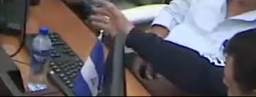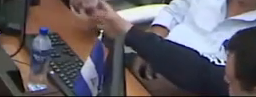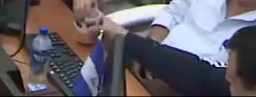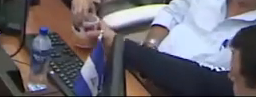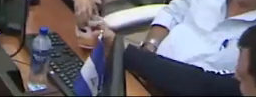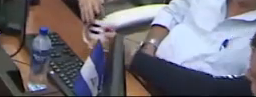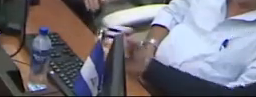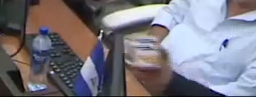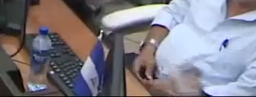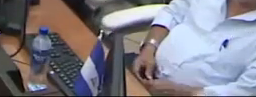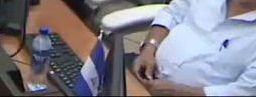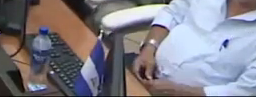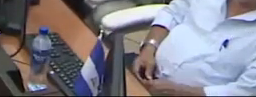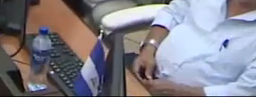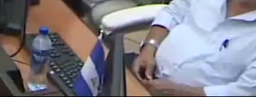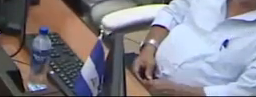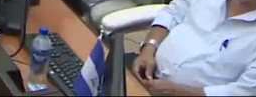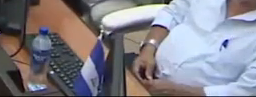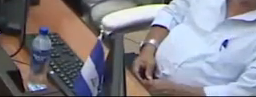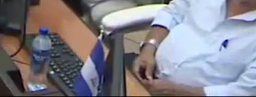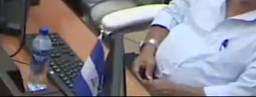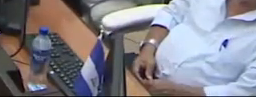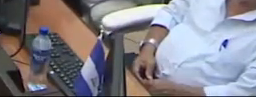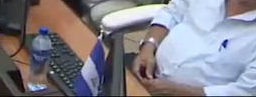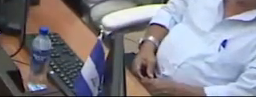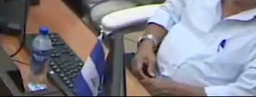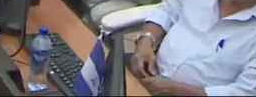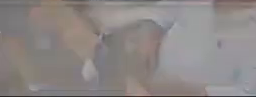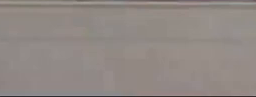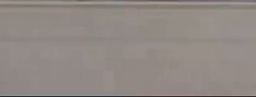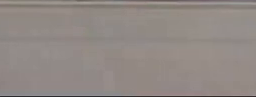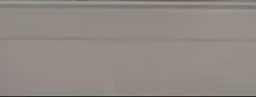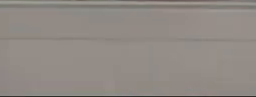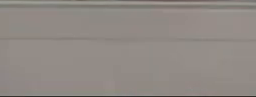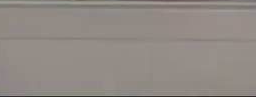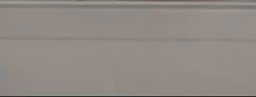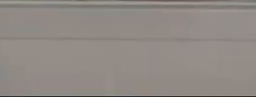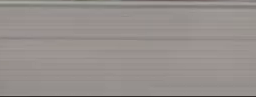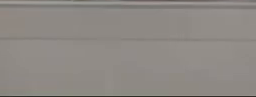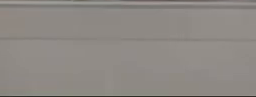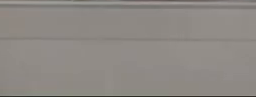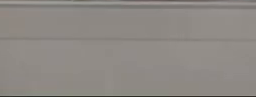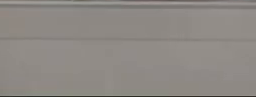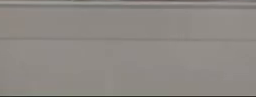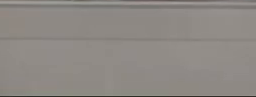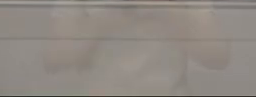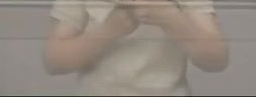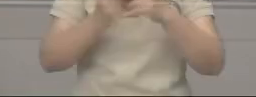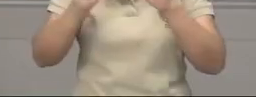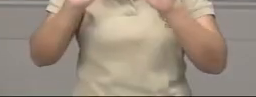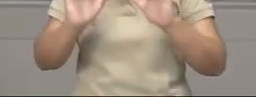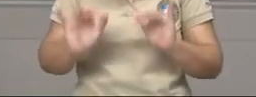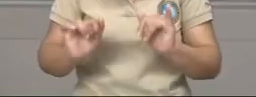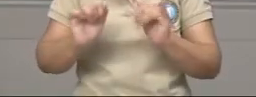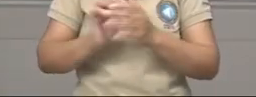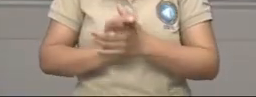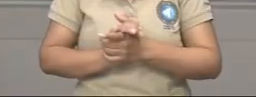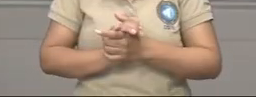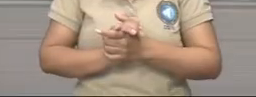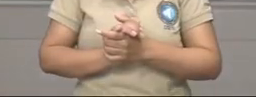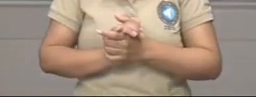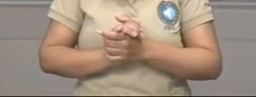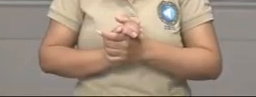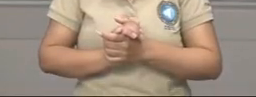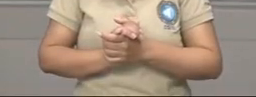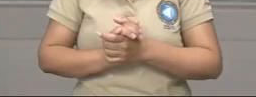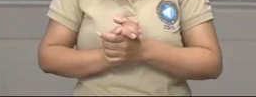Este martes, diputados de la Asamblea Nacional realizaron una sesión especial en el 228 aniversario del